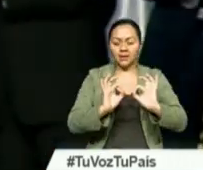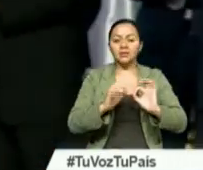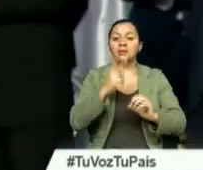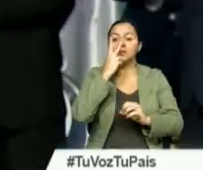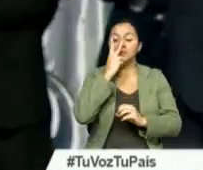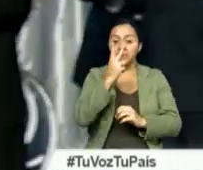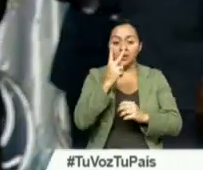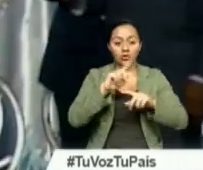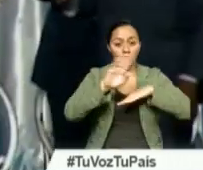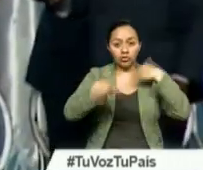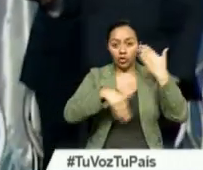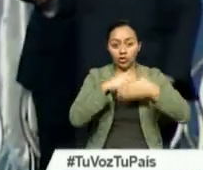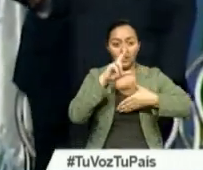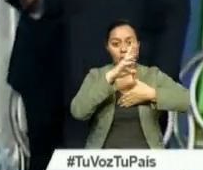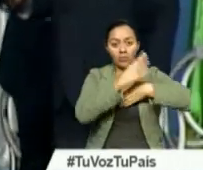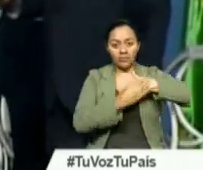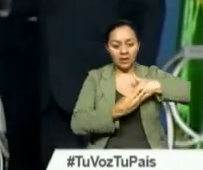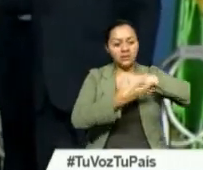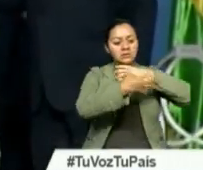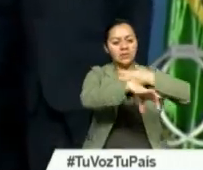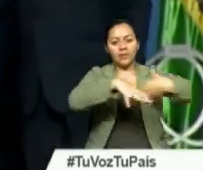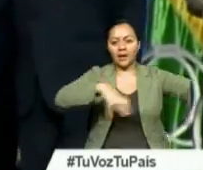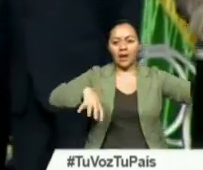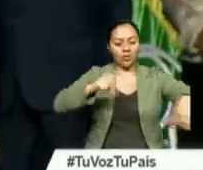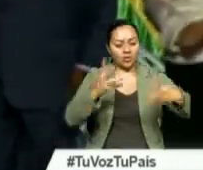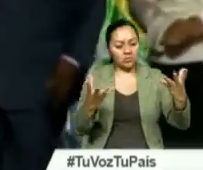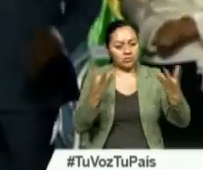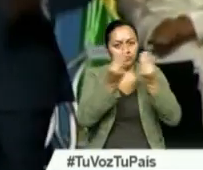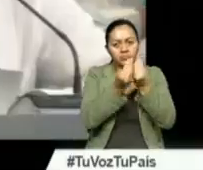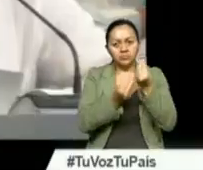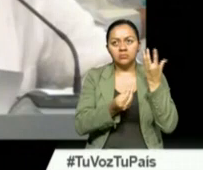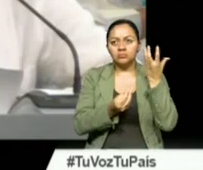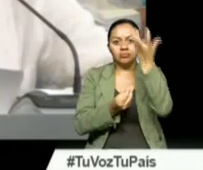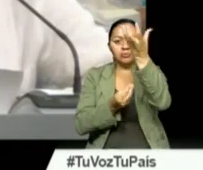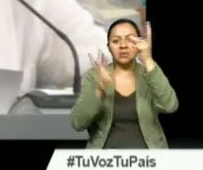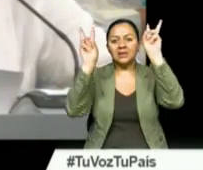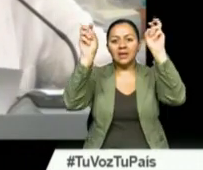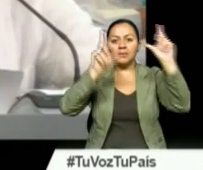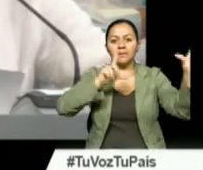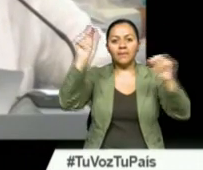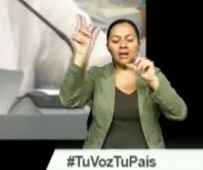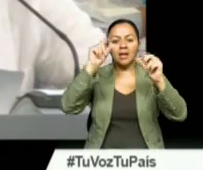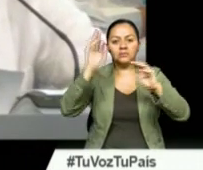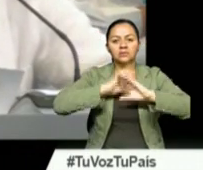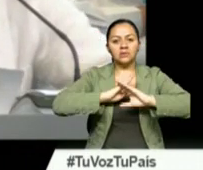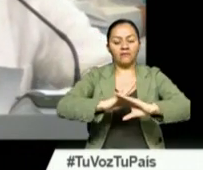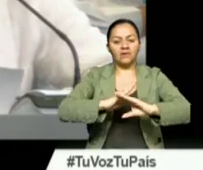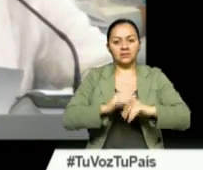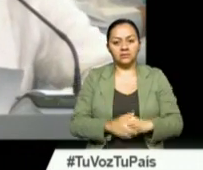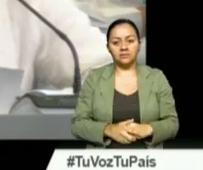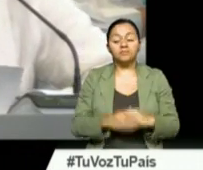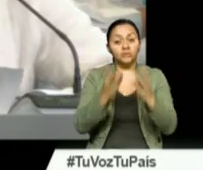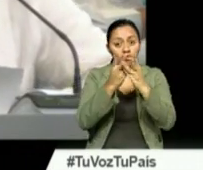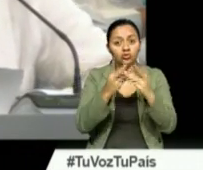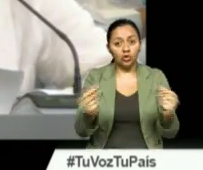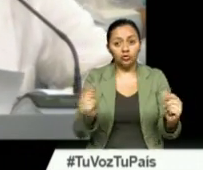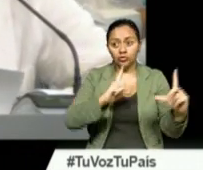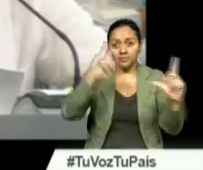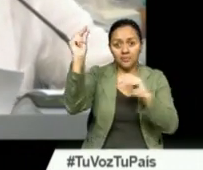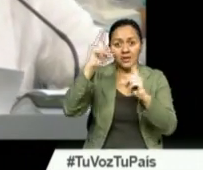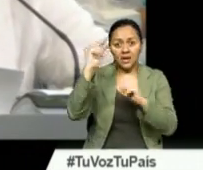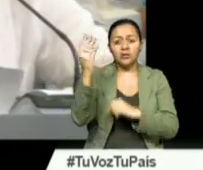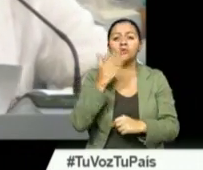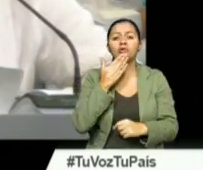que como bloque se debe asumir una clara posición en defensa de los migrantes. La solución para detener la migración no son muros ni